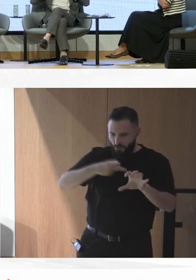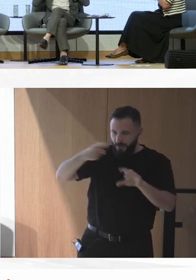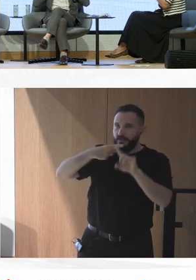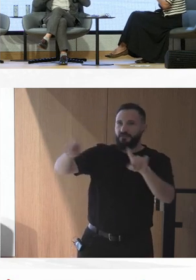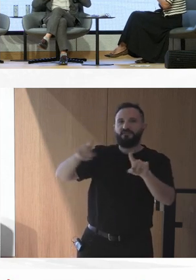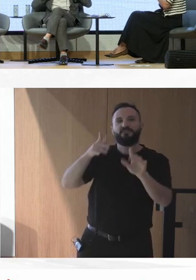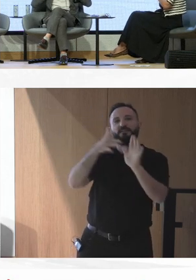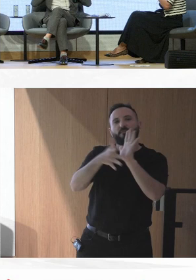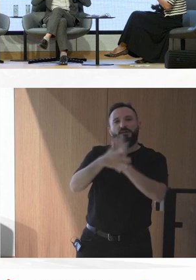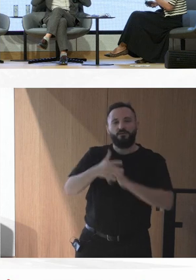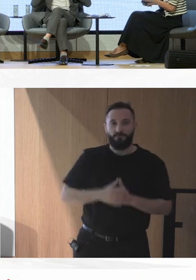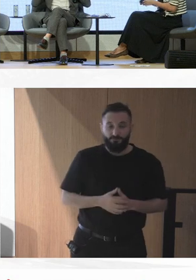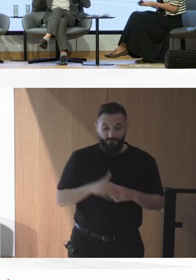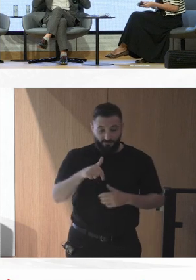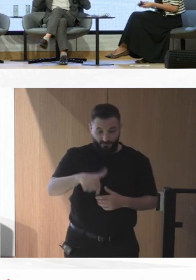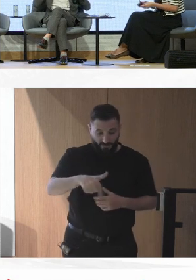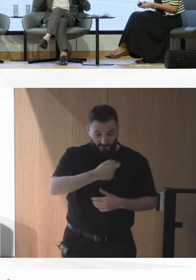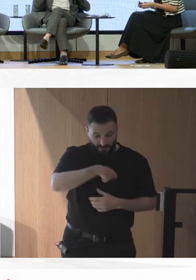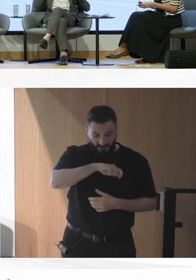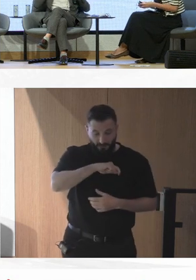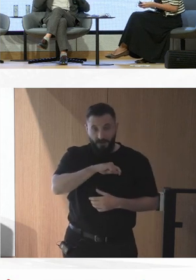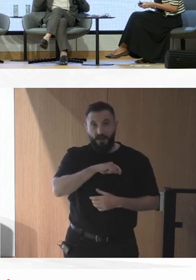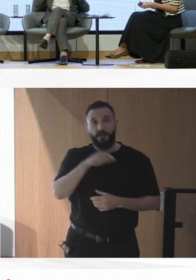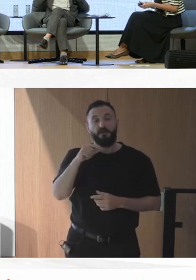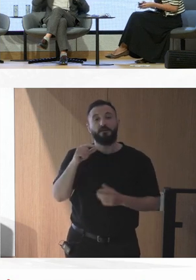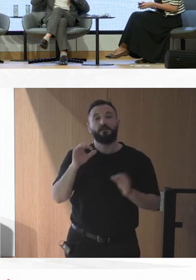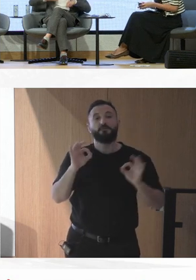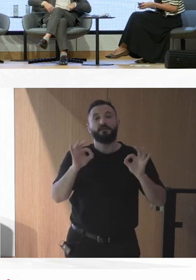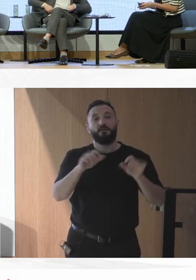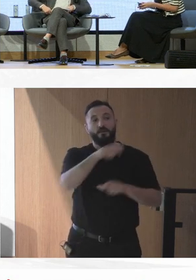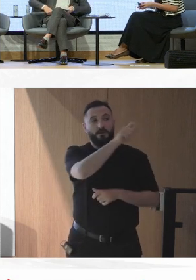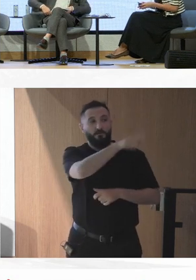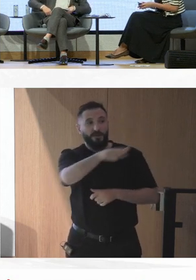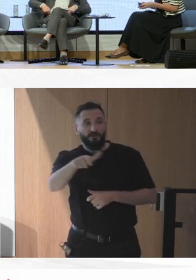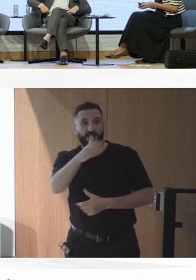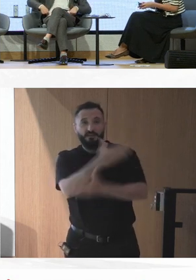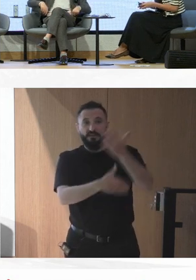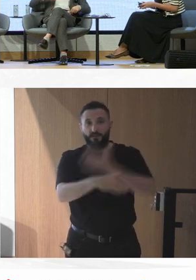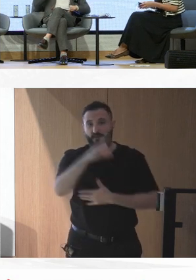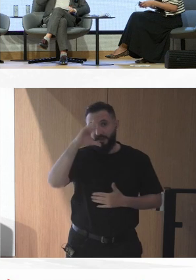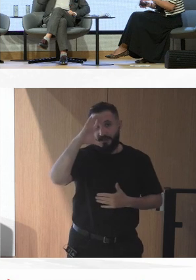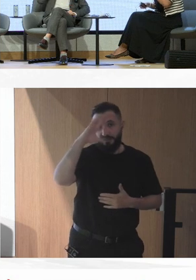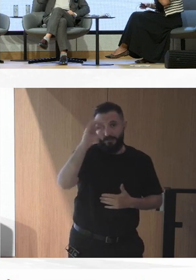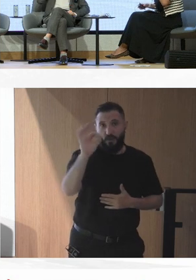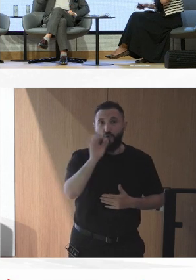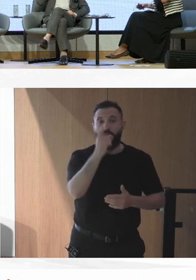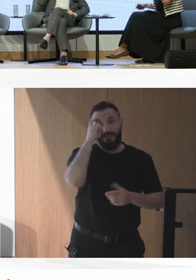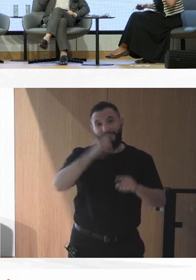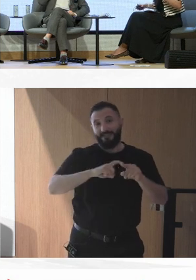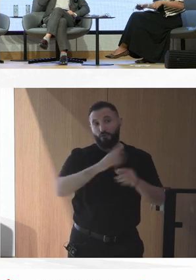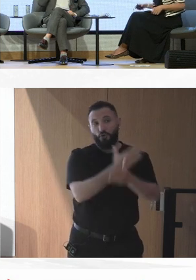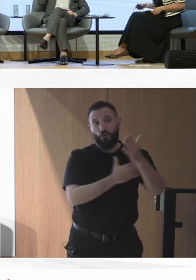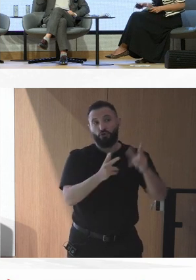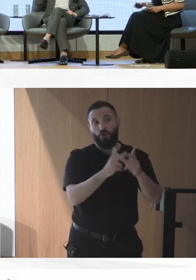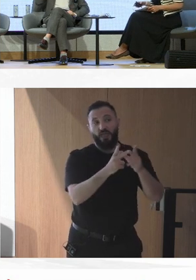Bueno, en España la figura que tenemos para desviar a las personas con discapacidad intelectual y psicosocial que se considera